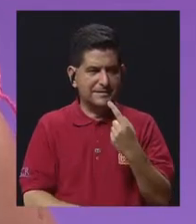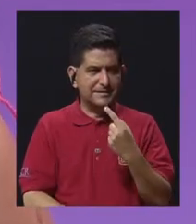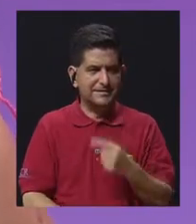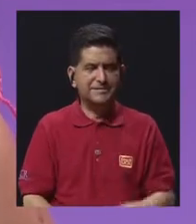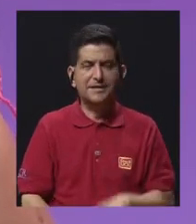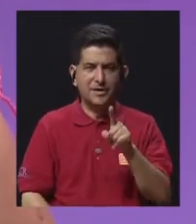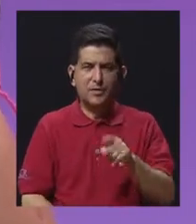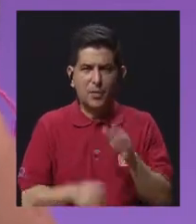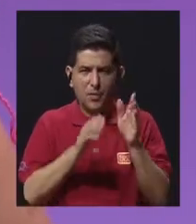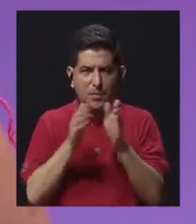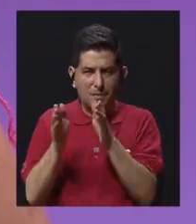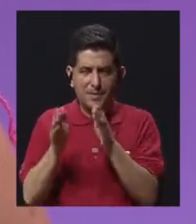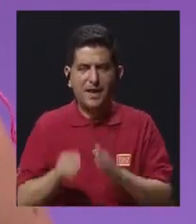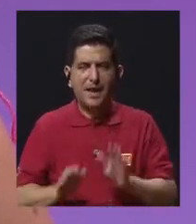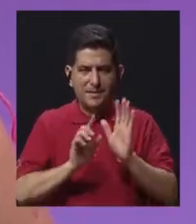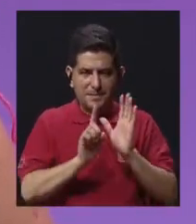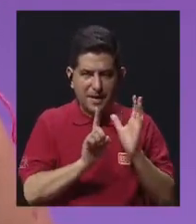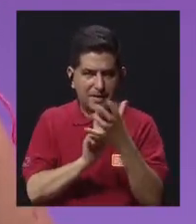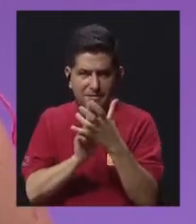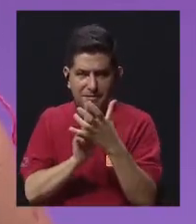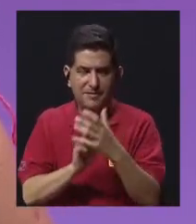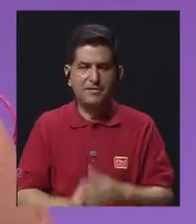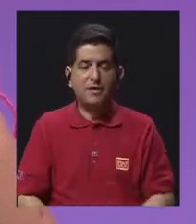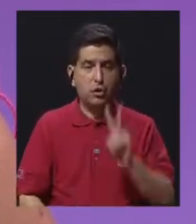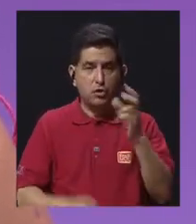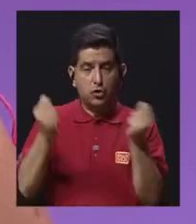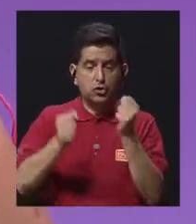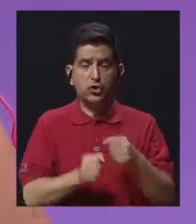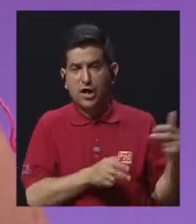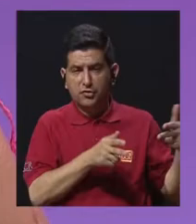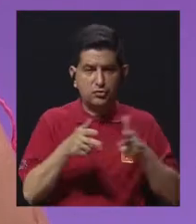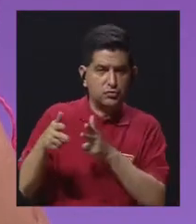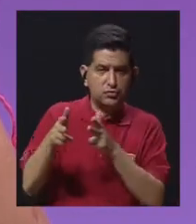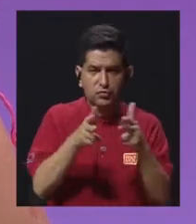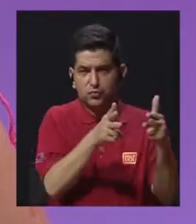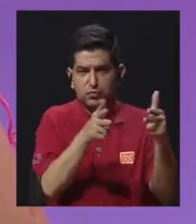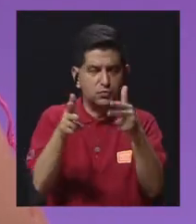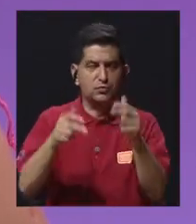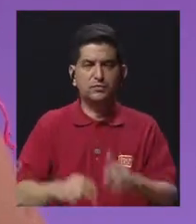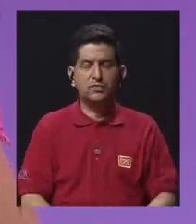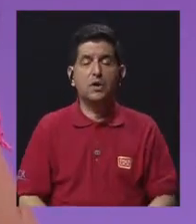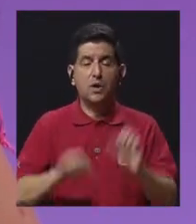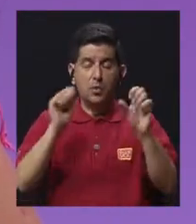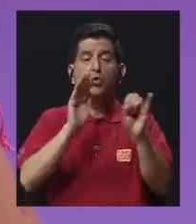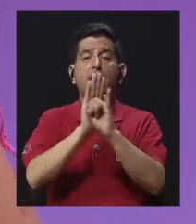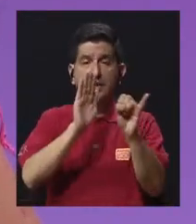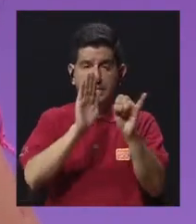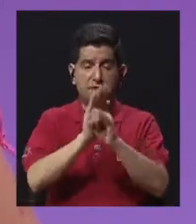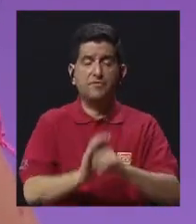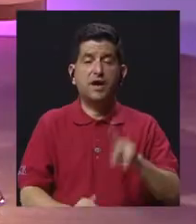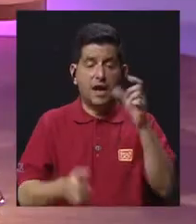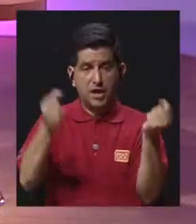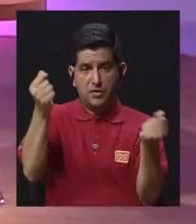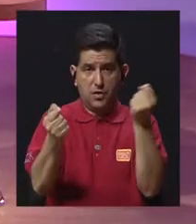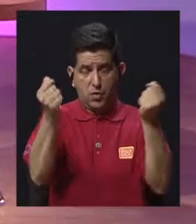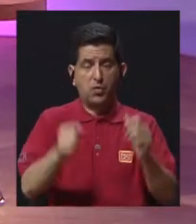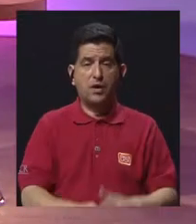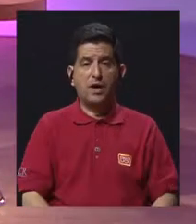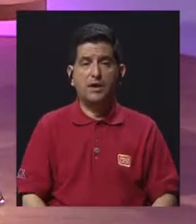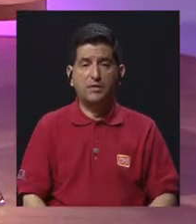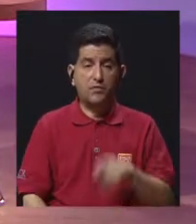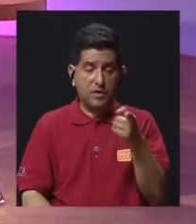una emboscada. A ellas dos carros la persiguieron y pudimos identificar que un carro era de